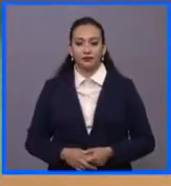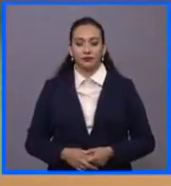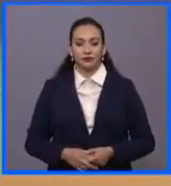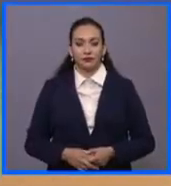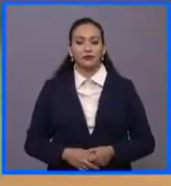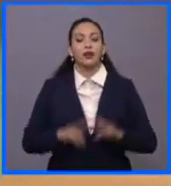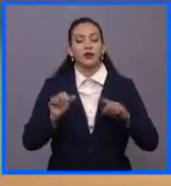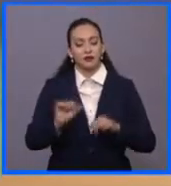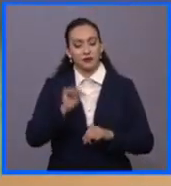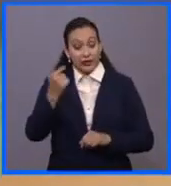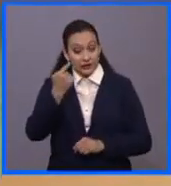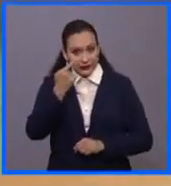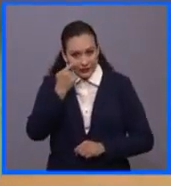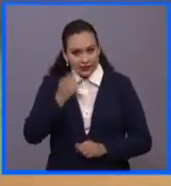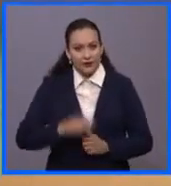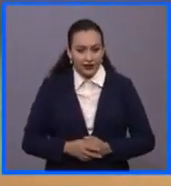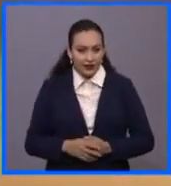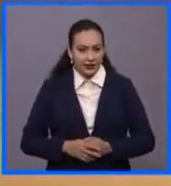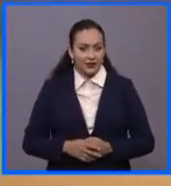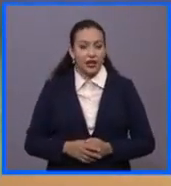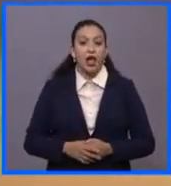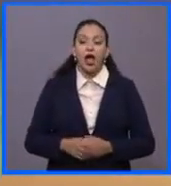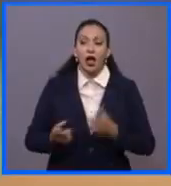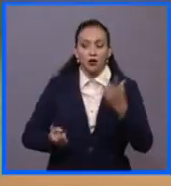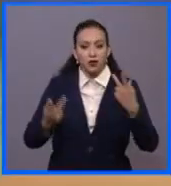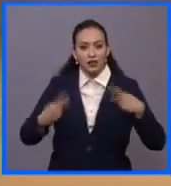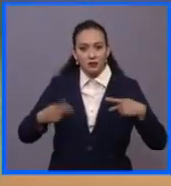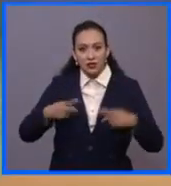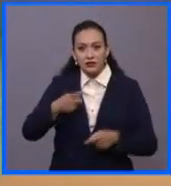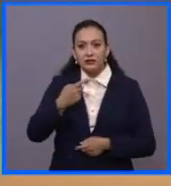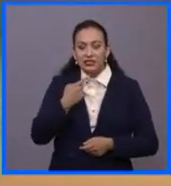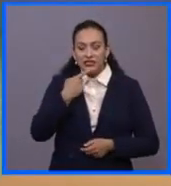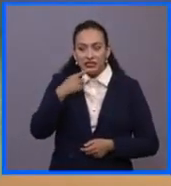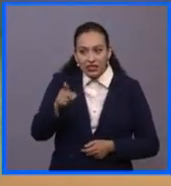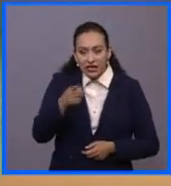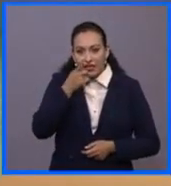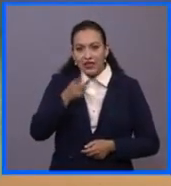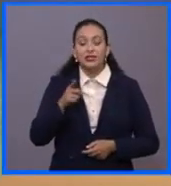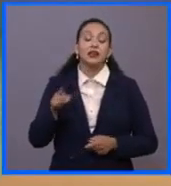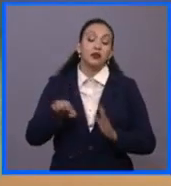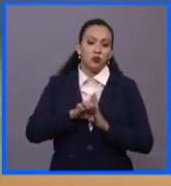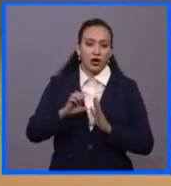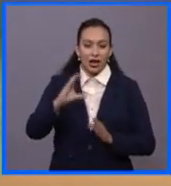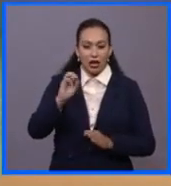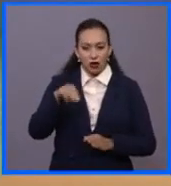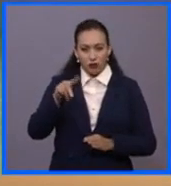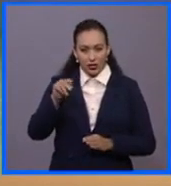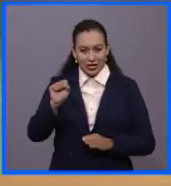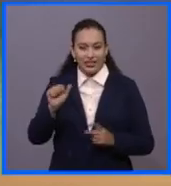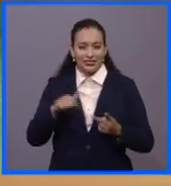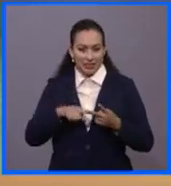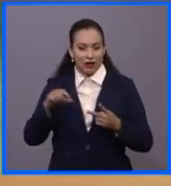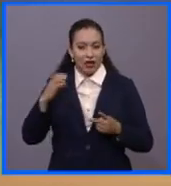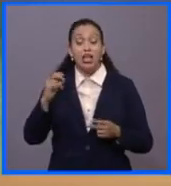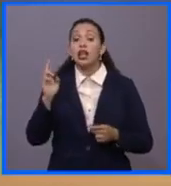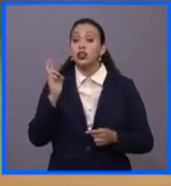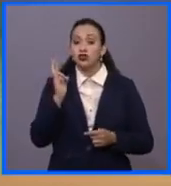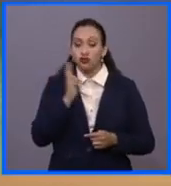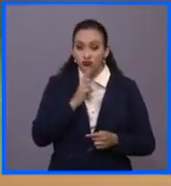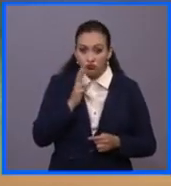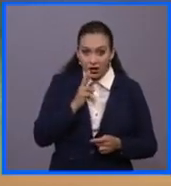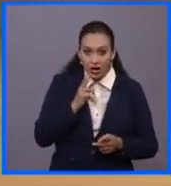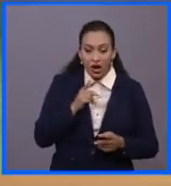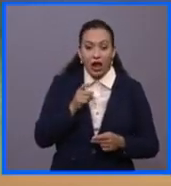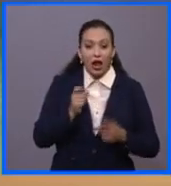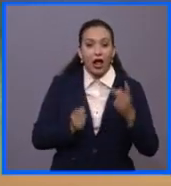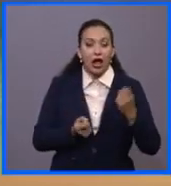Vámonos a otros temas. Fíjese que se denunció que las rentas en las colonias como La Condesa y La Roma se han incrementado entre 100 y